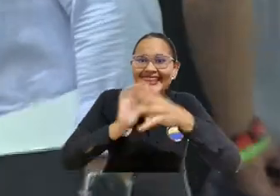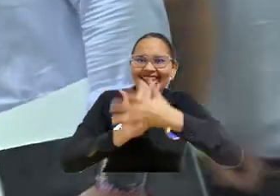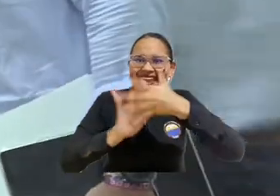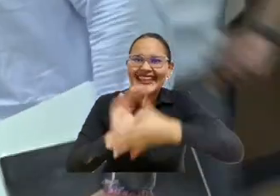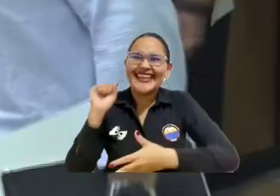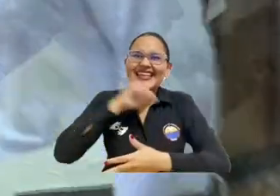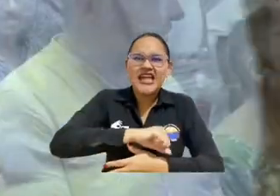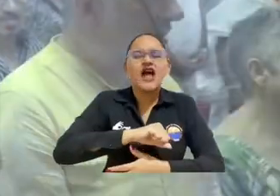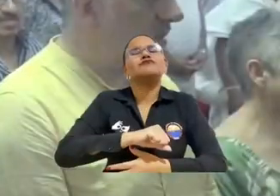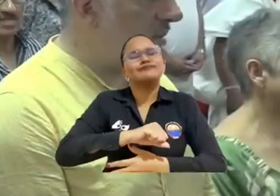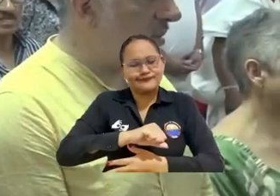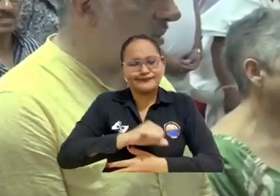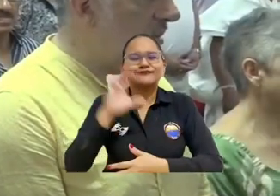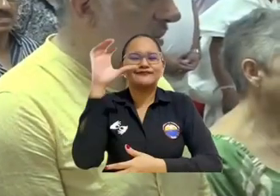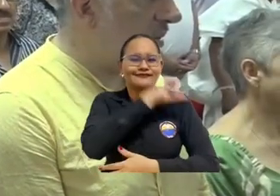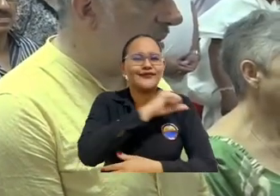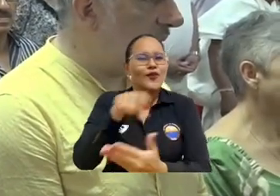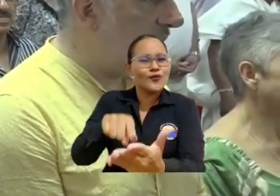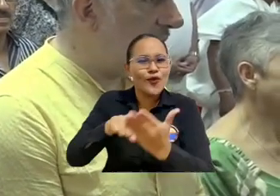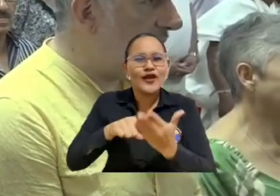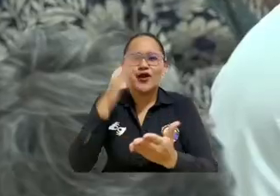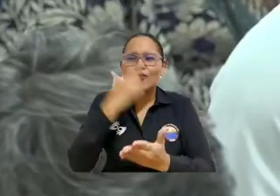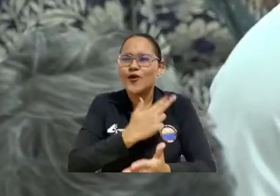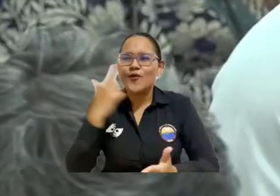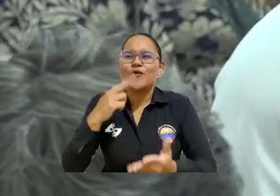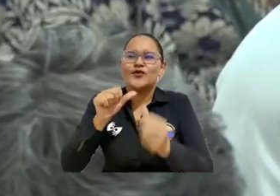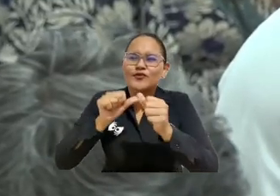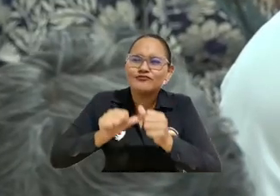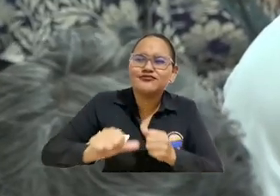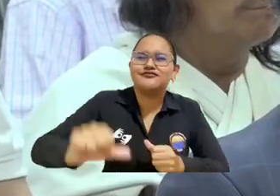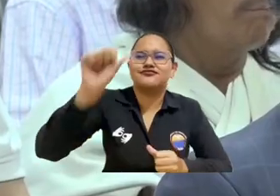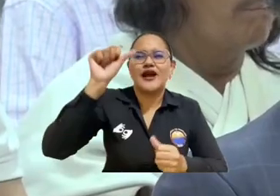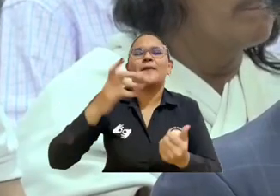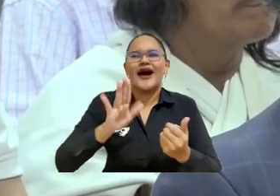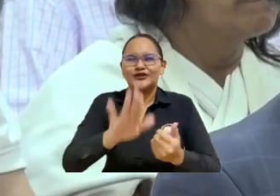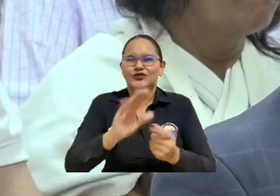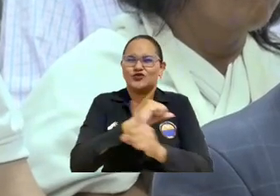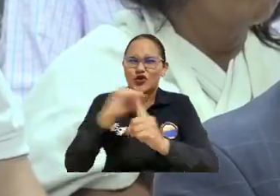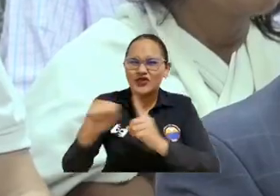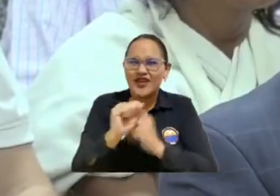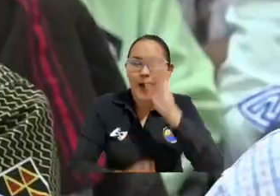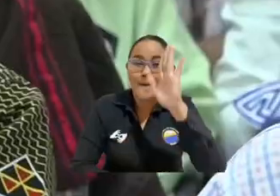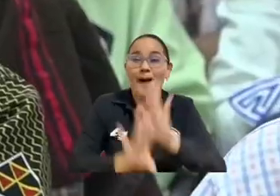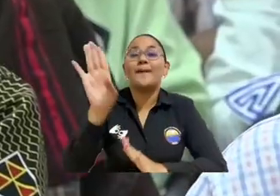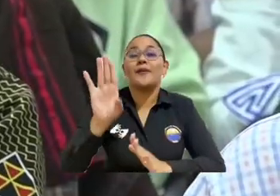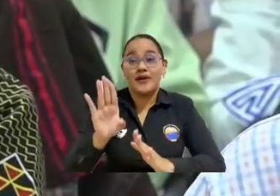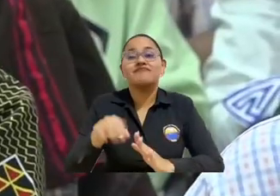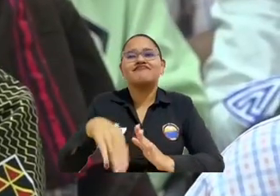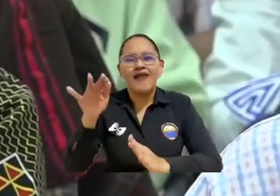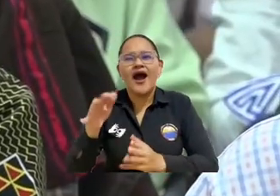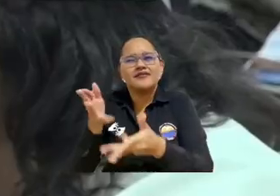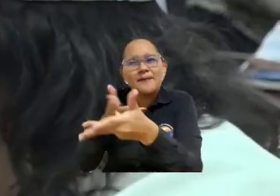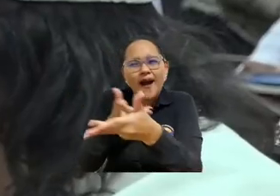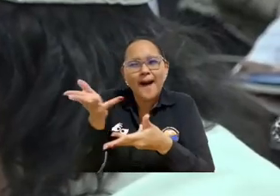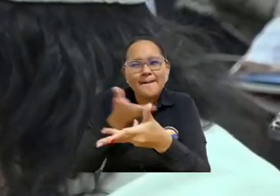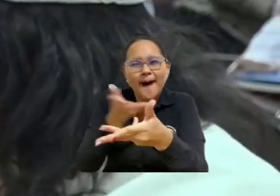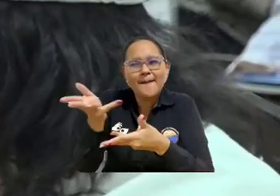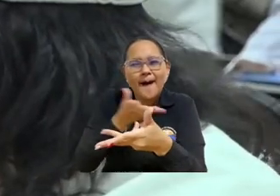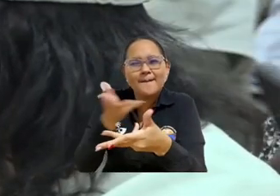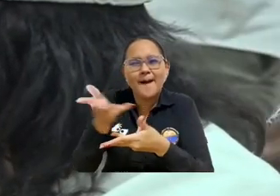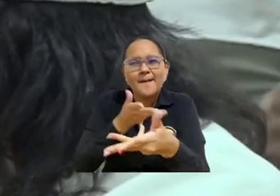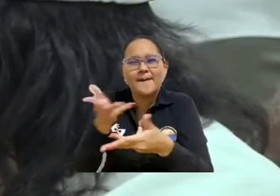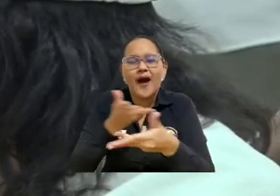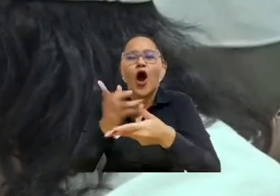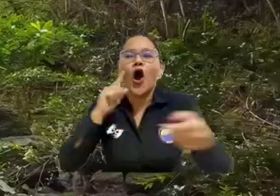encuentro nacional ratifica su compromiso con la sostenibilidad y el desarrollo social promoviendo el diálogo y la colaboración entre los distintos